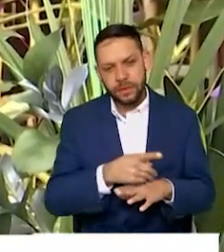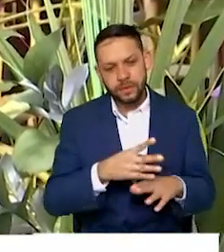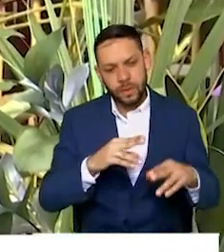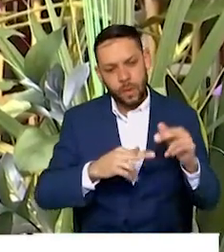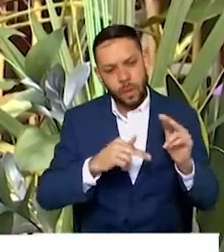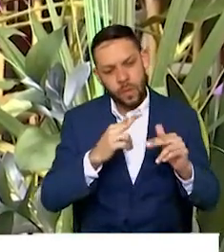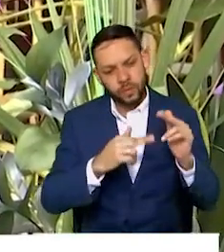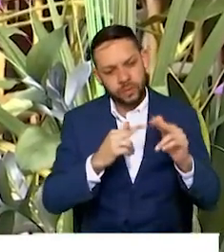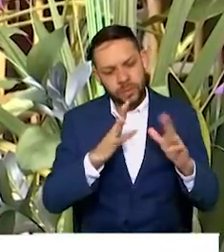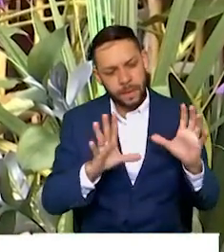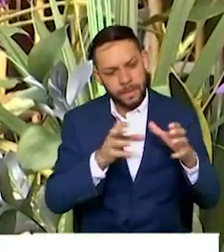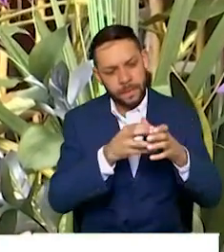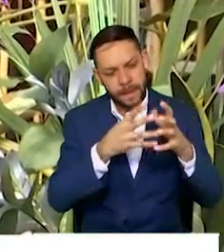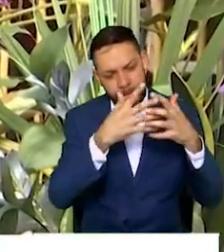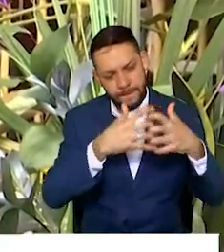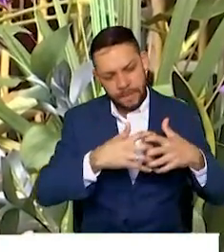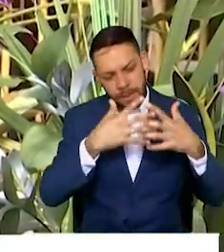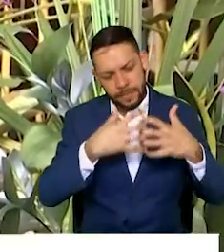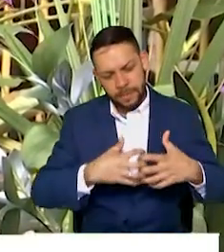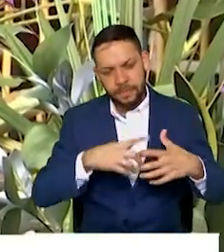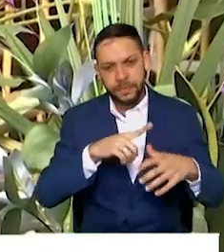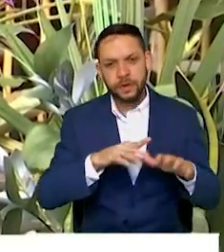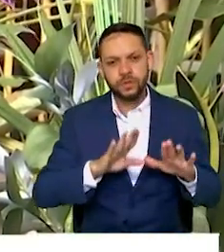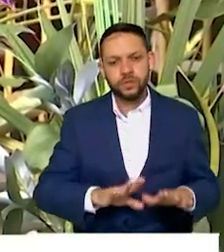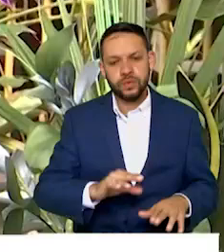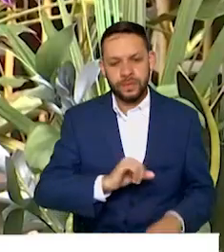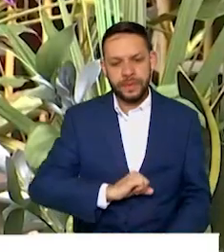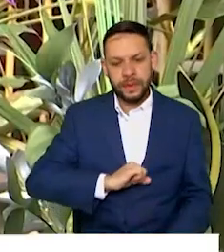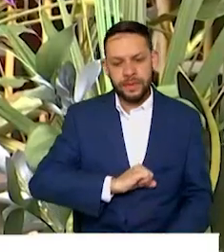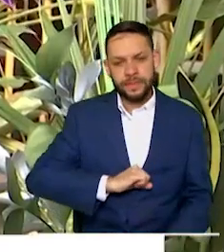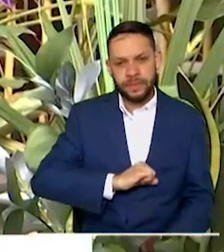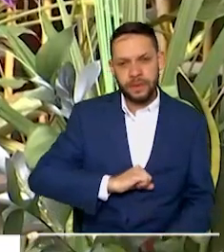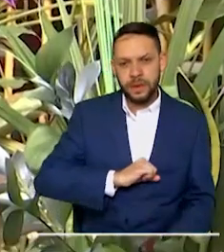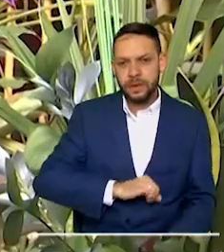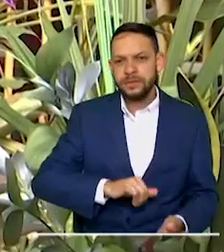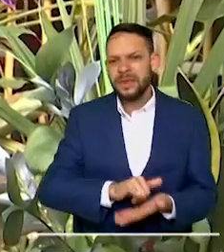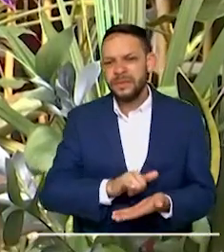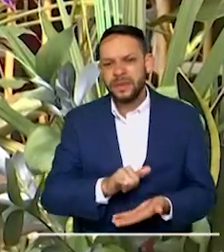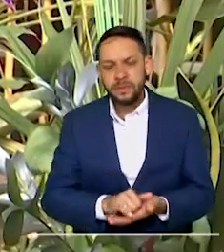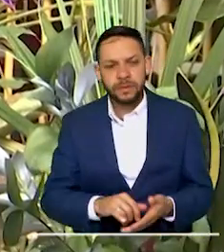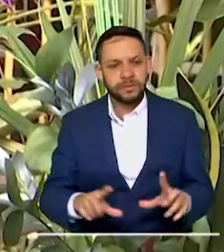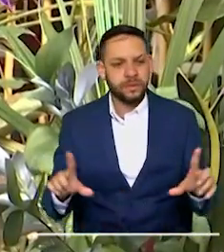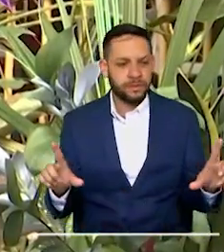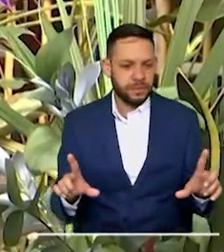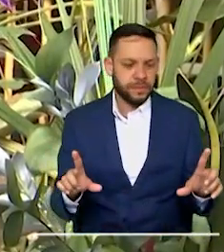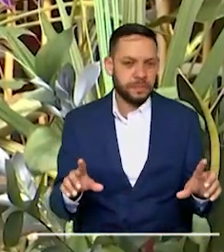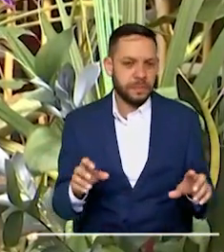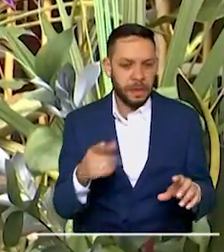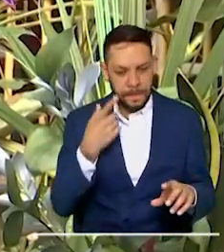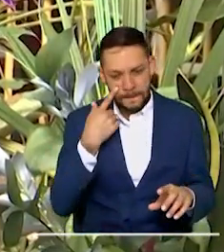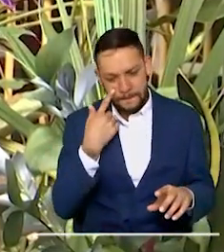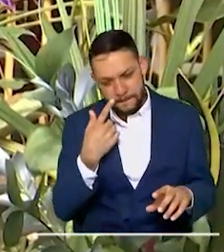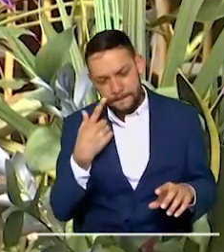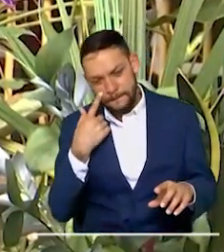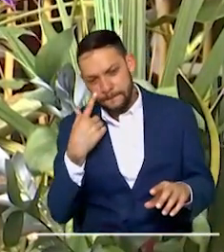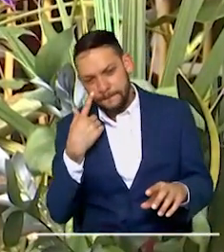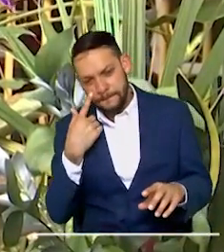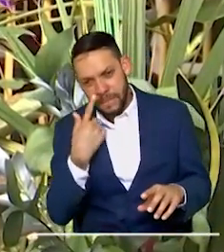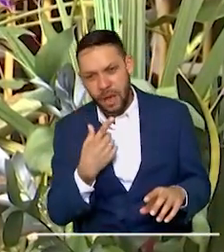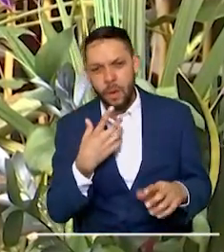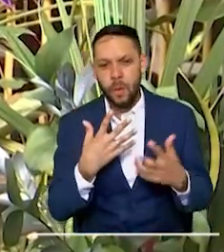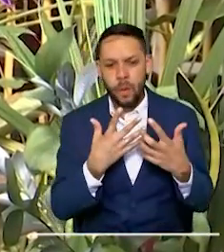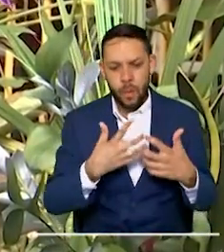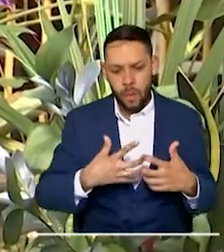estructural. Es decir, la ecografía es una ayuda para ver, para visualizar muy bien órganos,